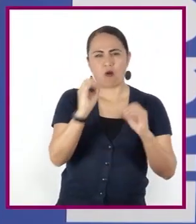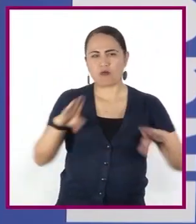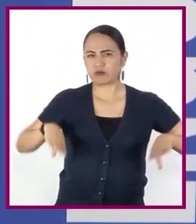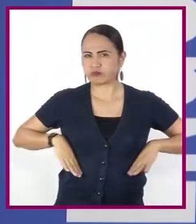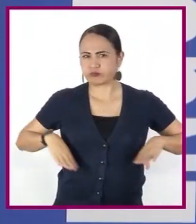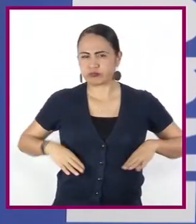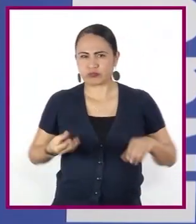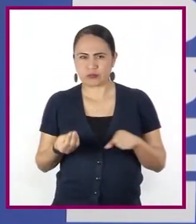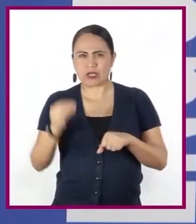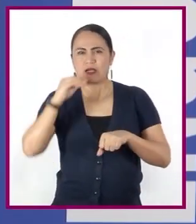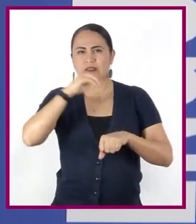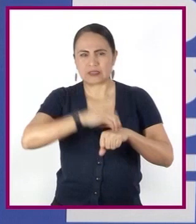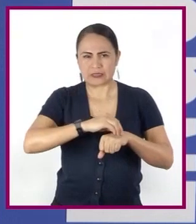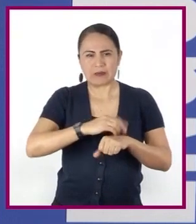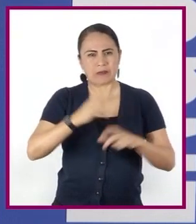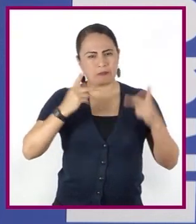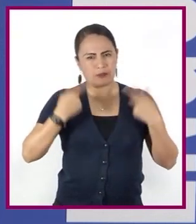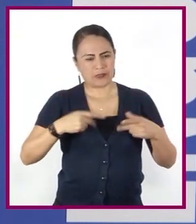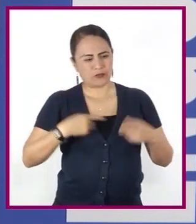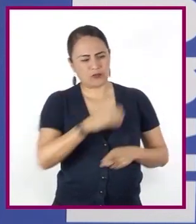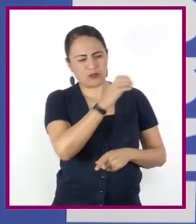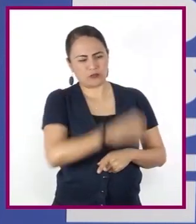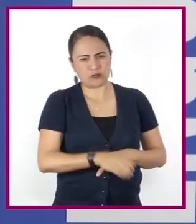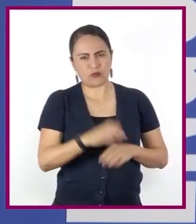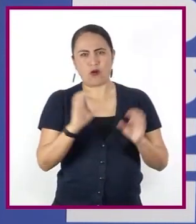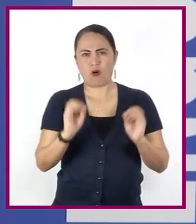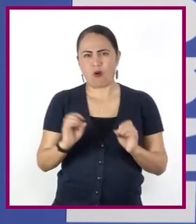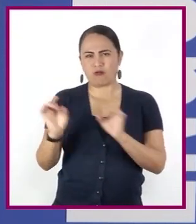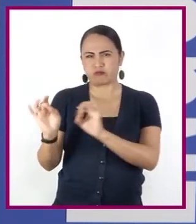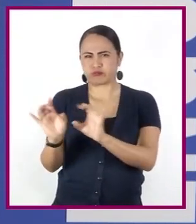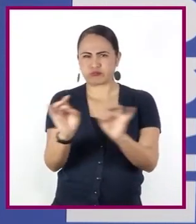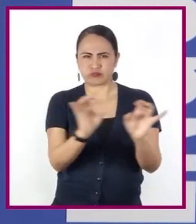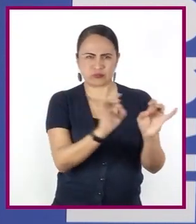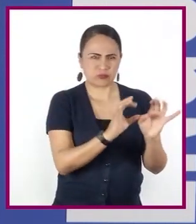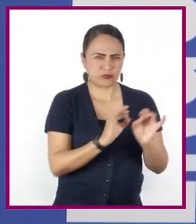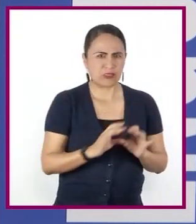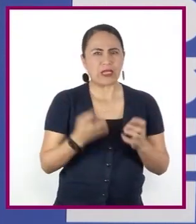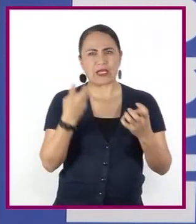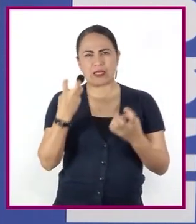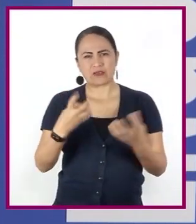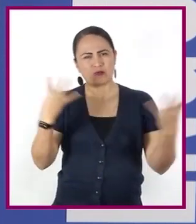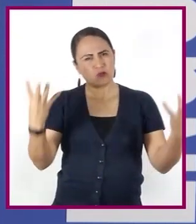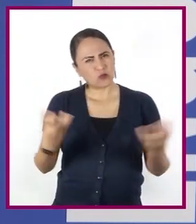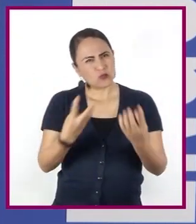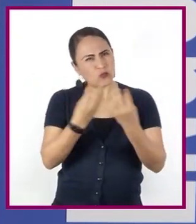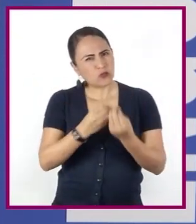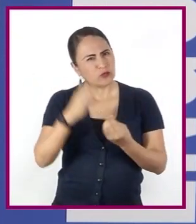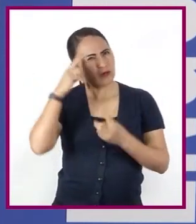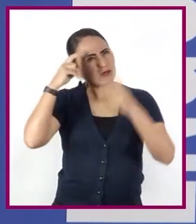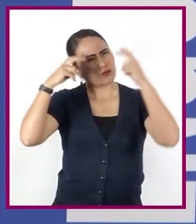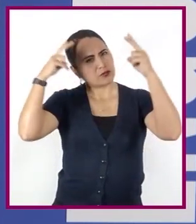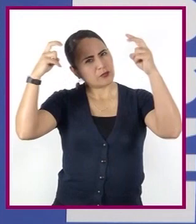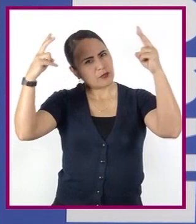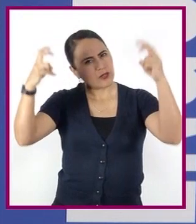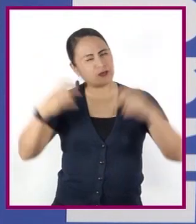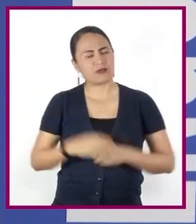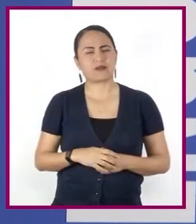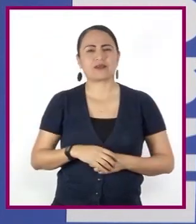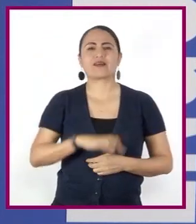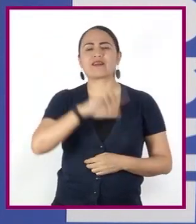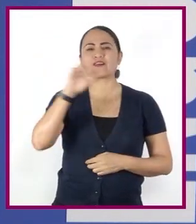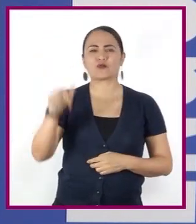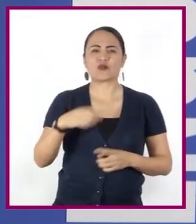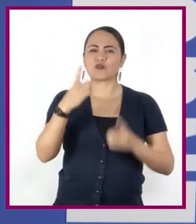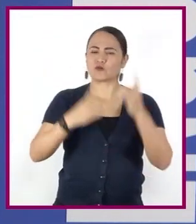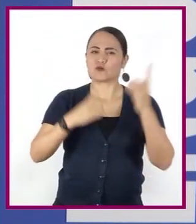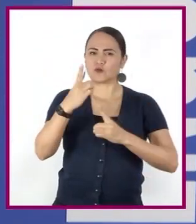para referirse a las personas o a los hechos y cómo contribuyen a formar una imagen de estos y despejar sus